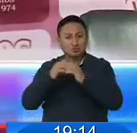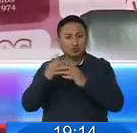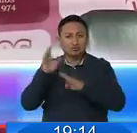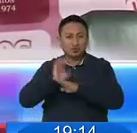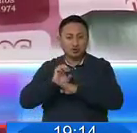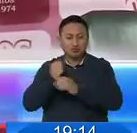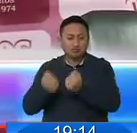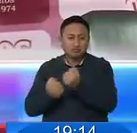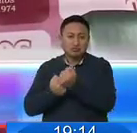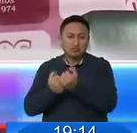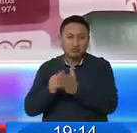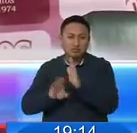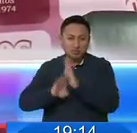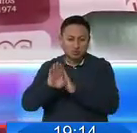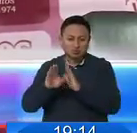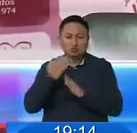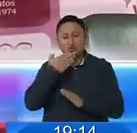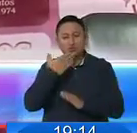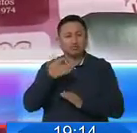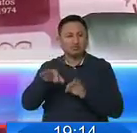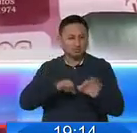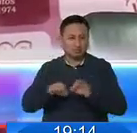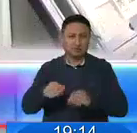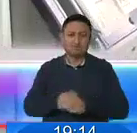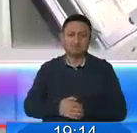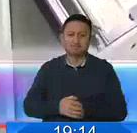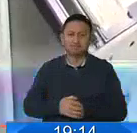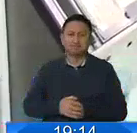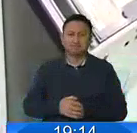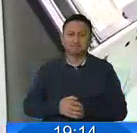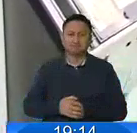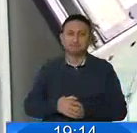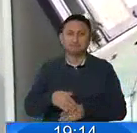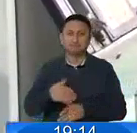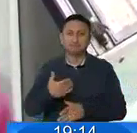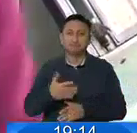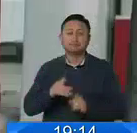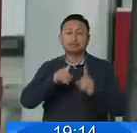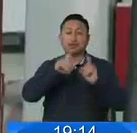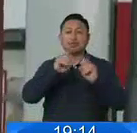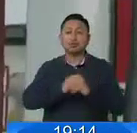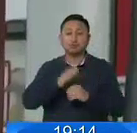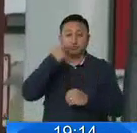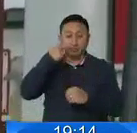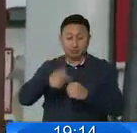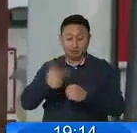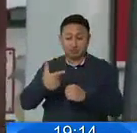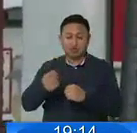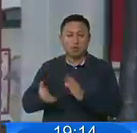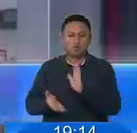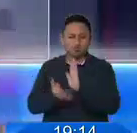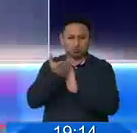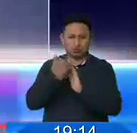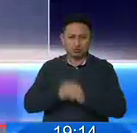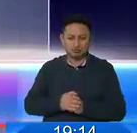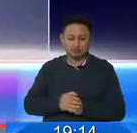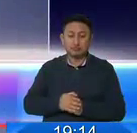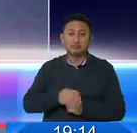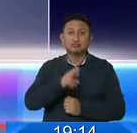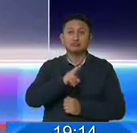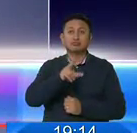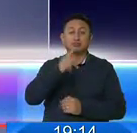van a ayudar a mejorar la situación que vive el país al ser consultado sobre el incremento en el precio de la gasolina supere el